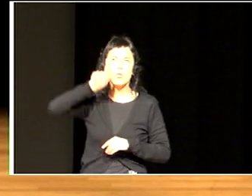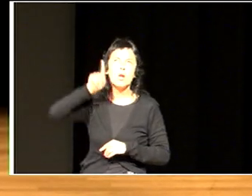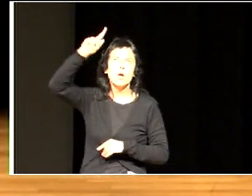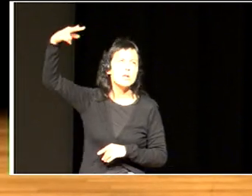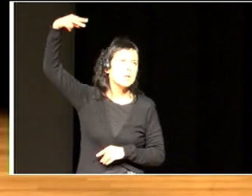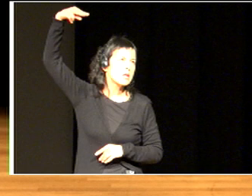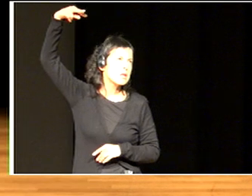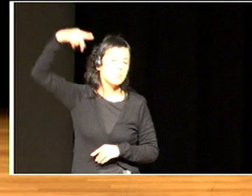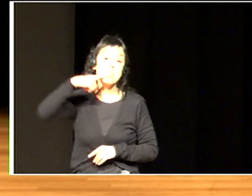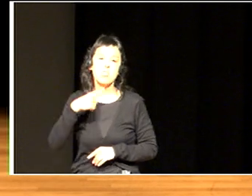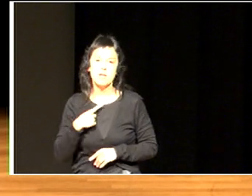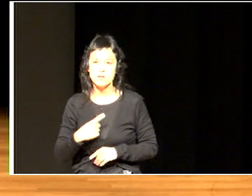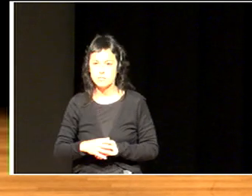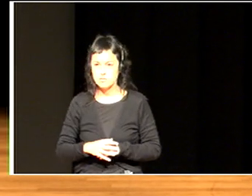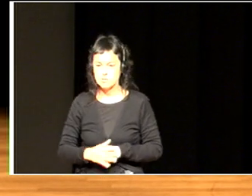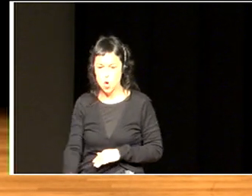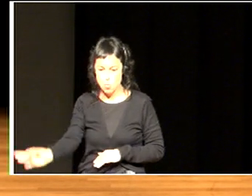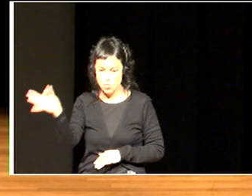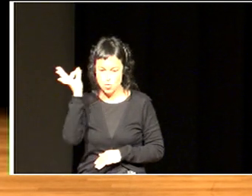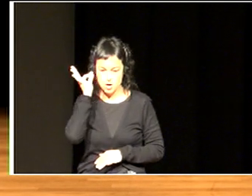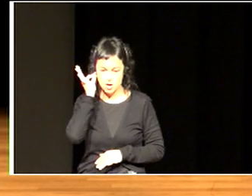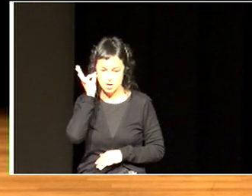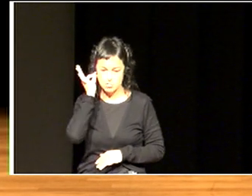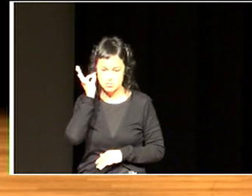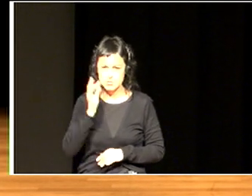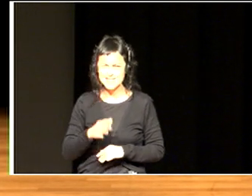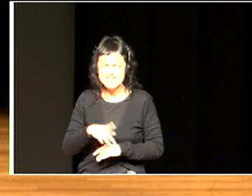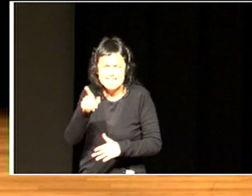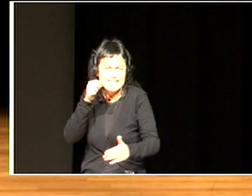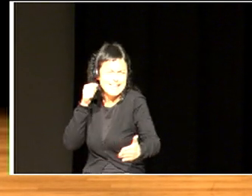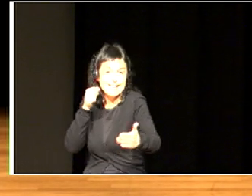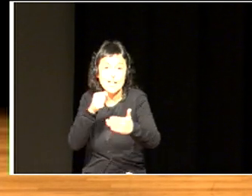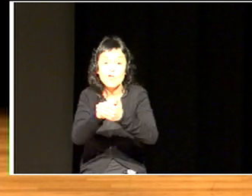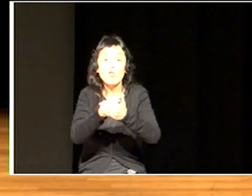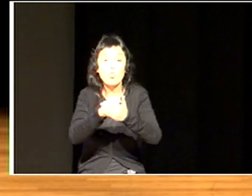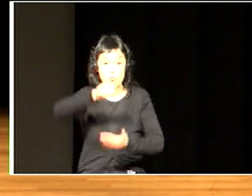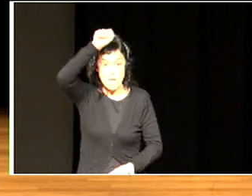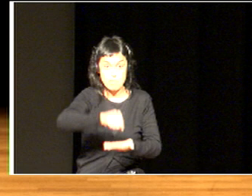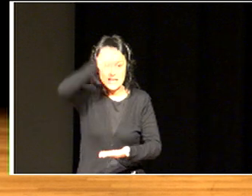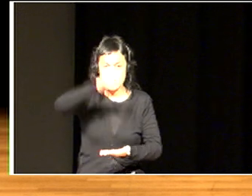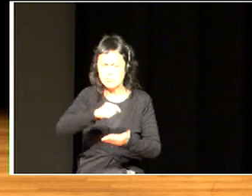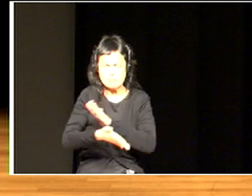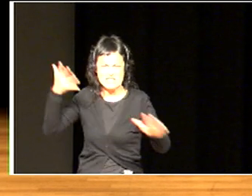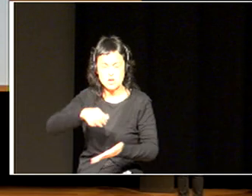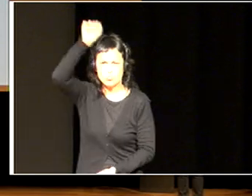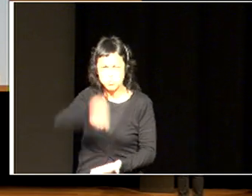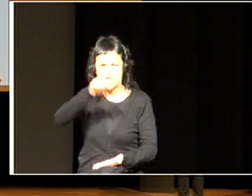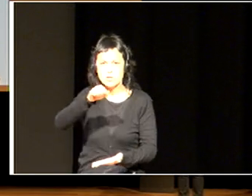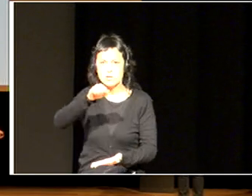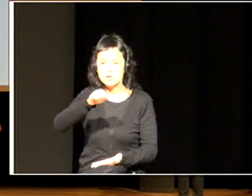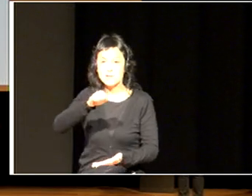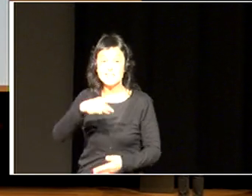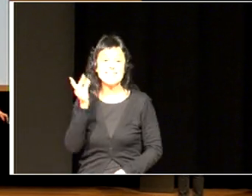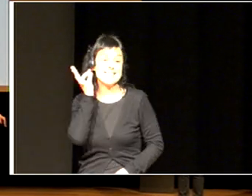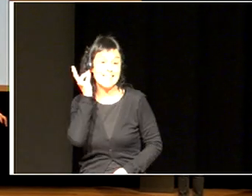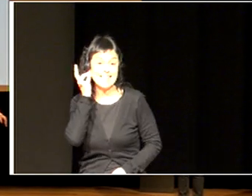dice mujer y de allá del fondo sale una plancha a toda leche que estampa a